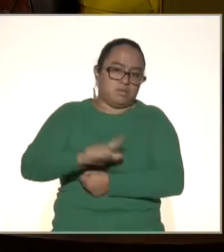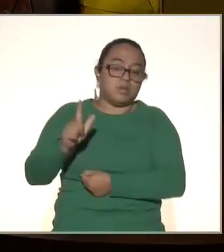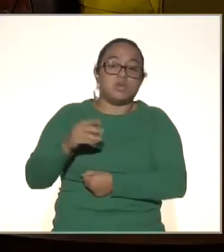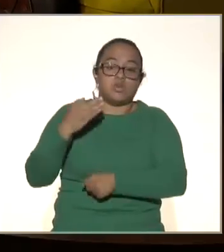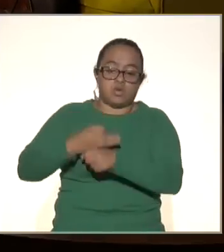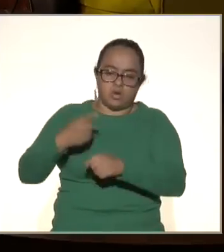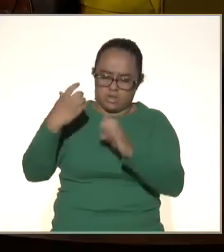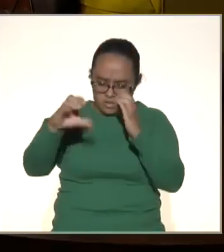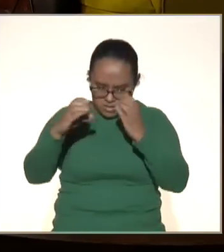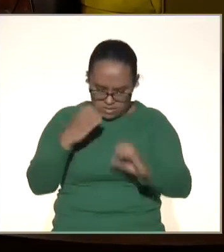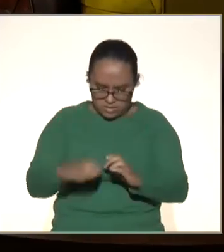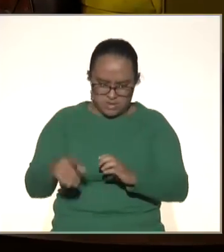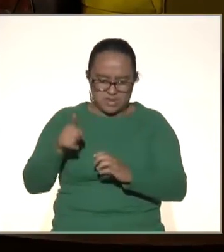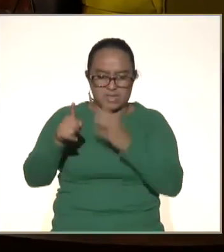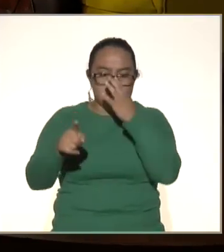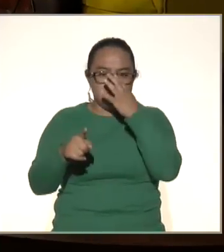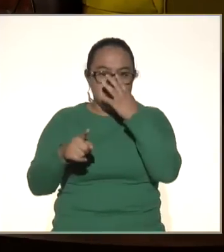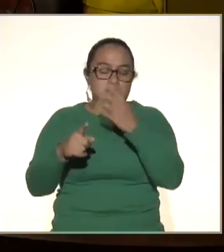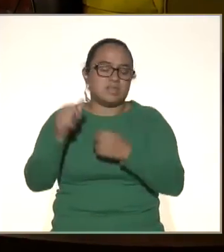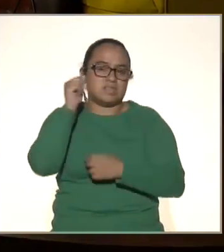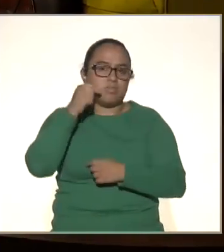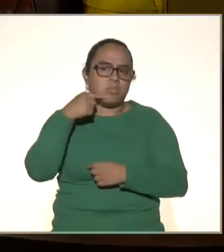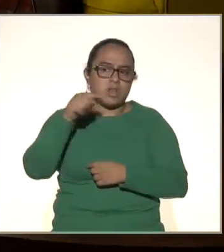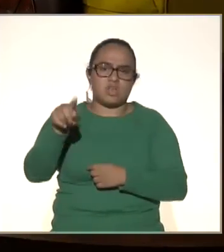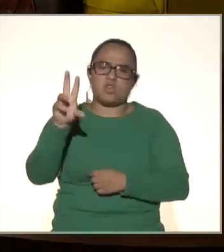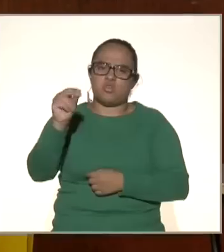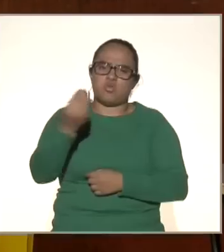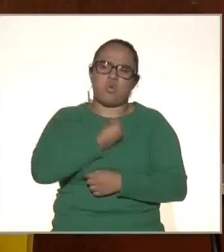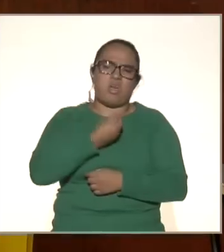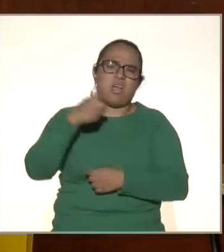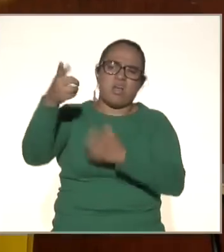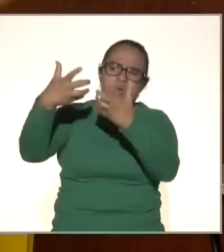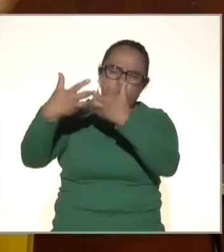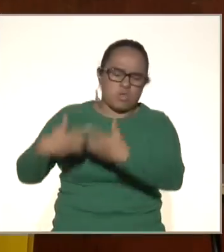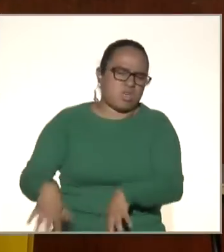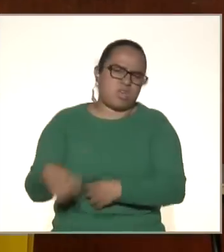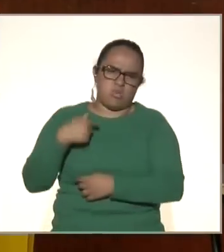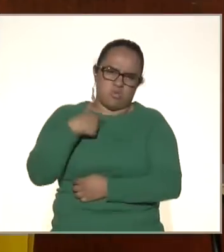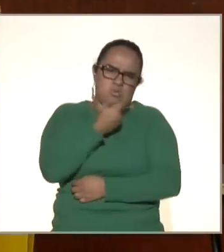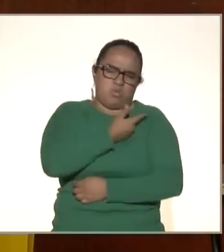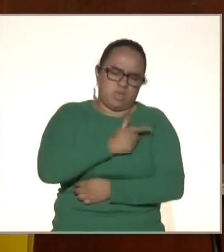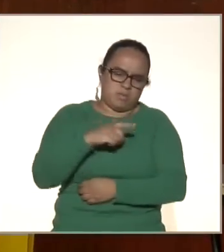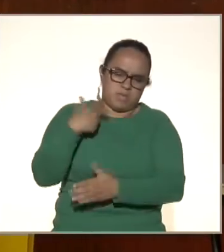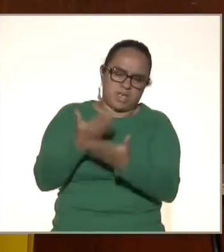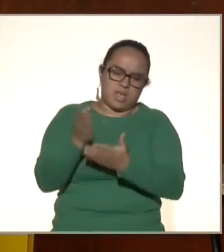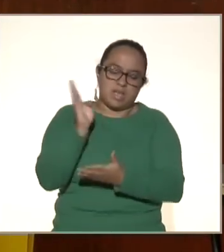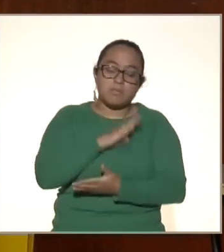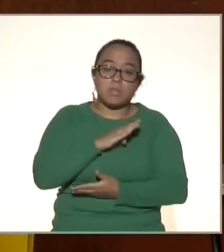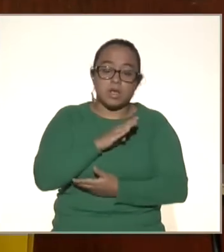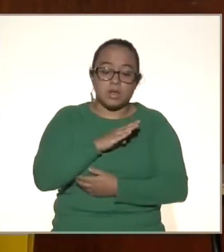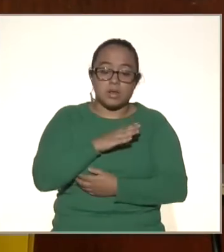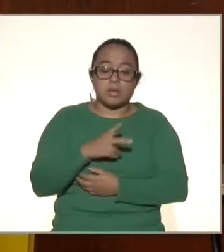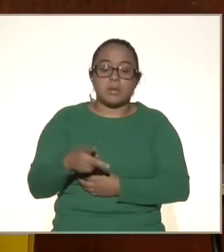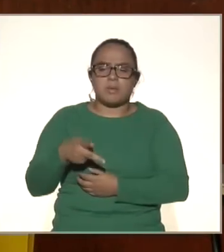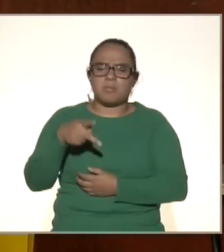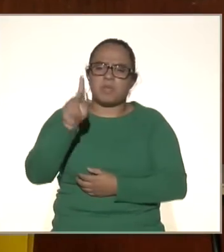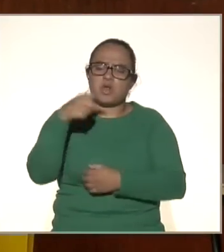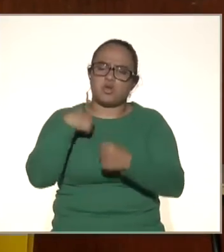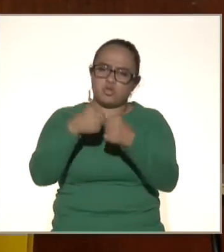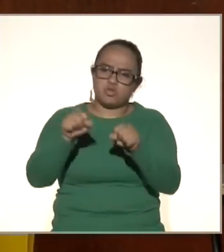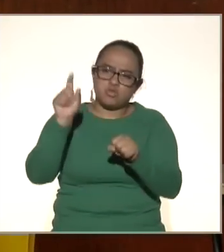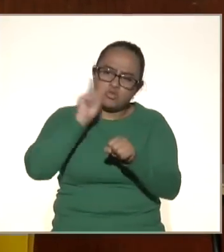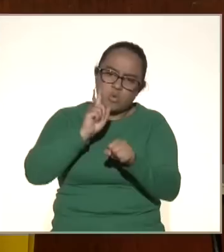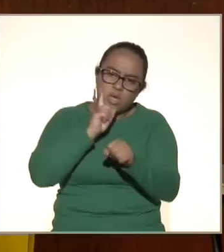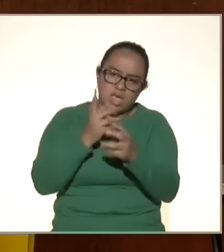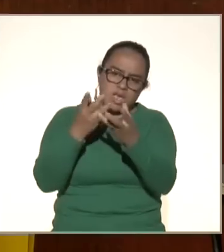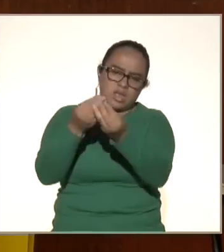los comentarios que nos lee Rose, la queja principal es no soporto a mi cuñado, no soporto, todavía no salen, pero no quiero estar con mi suegra, no quiero